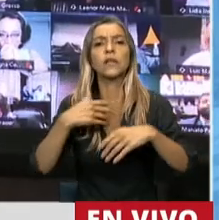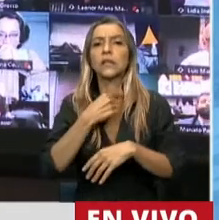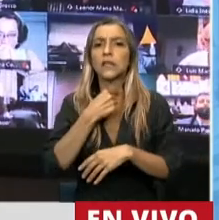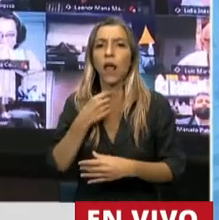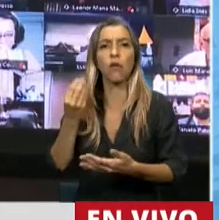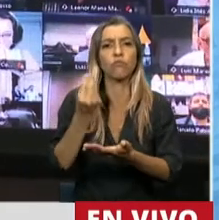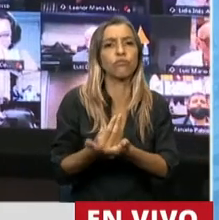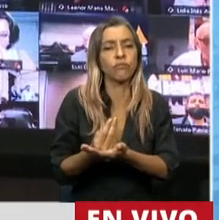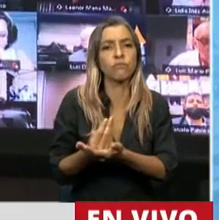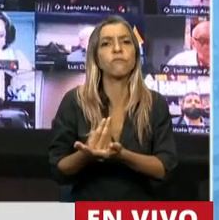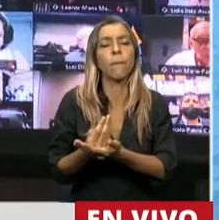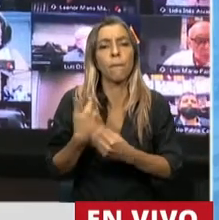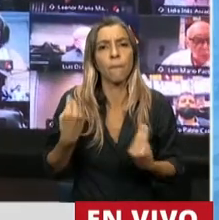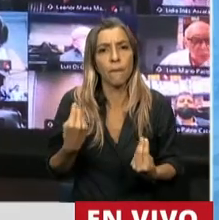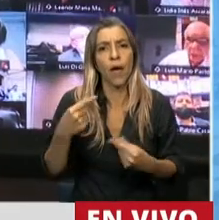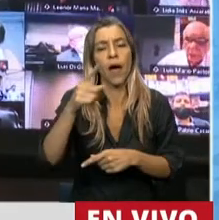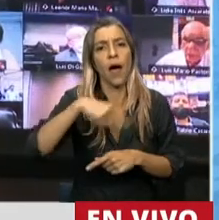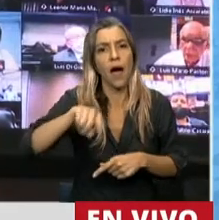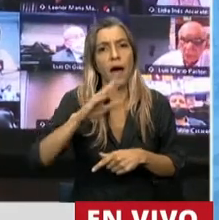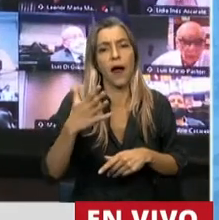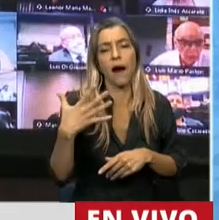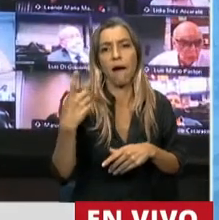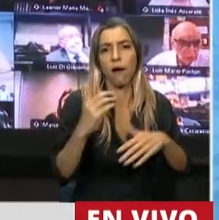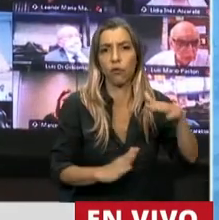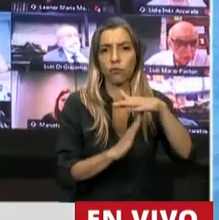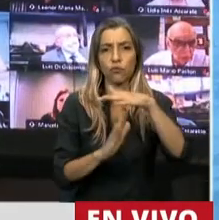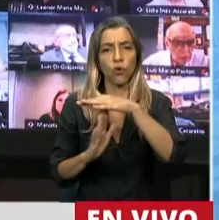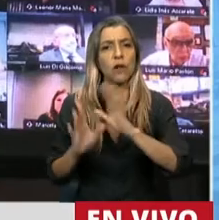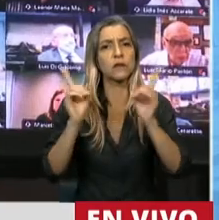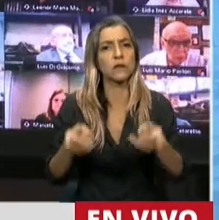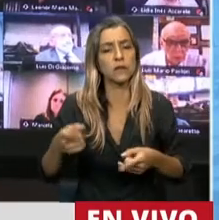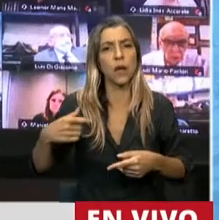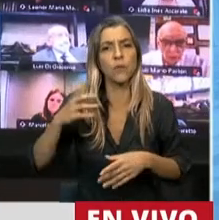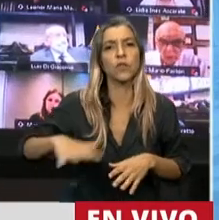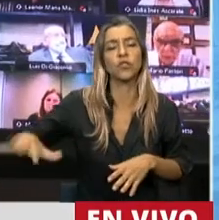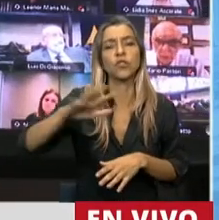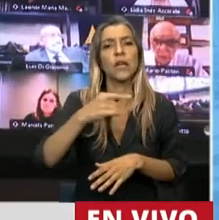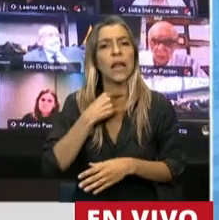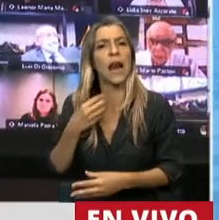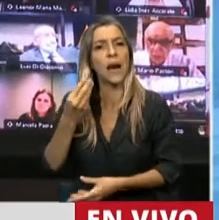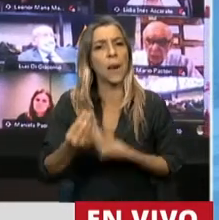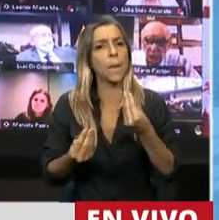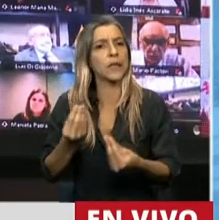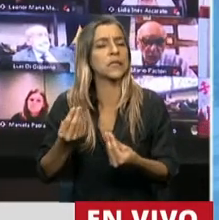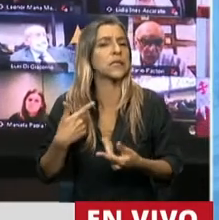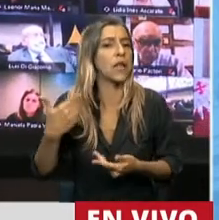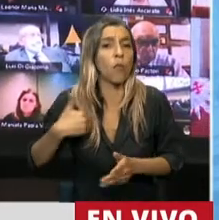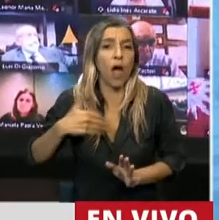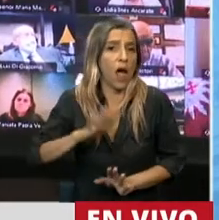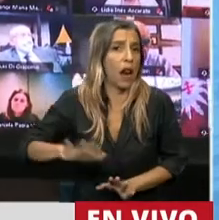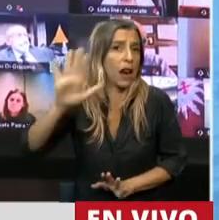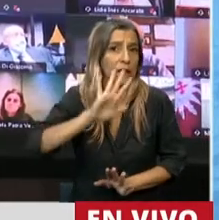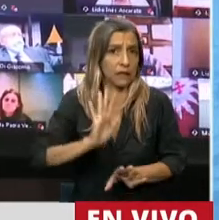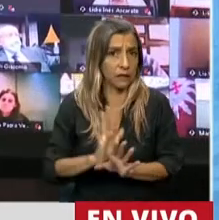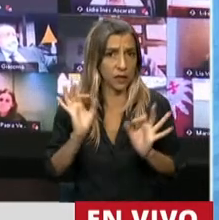dirigencia política y la opinión pública al conjunto de los uniformados que cumplen servicio en todo el país, ¿no? Se